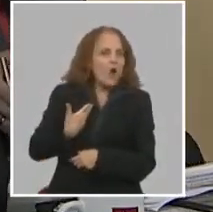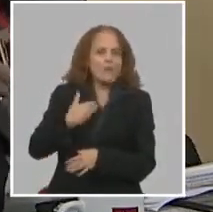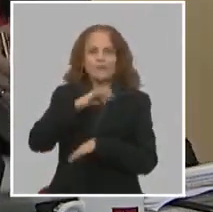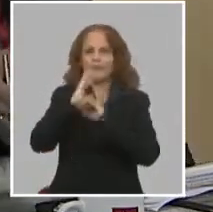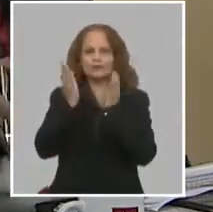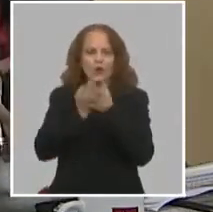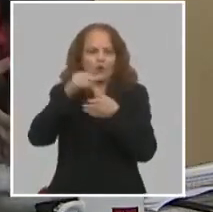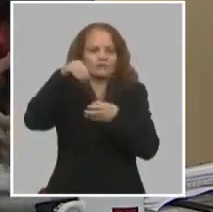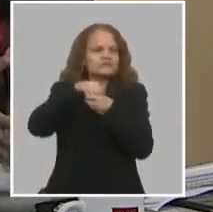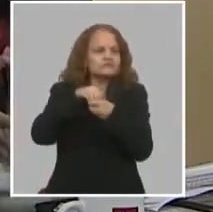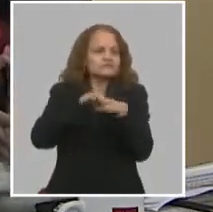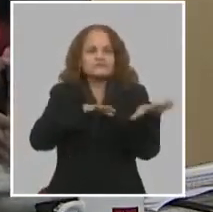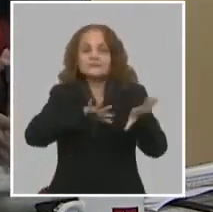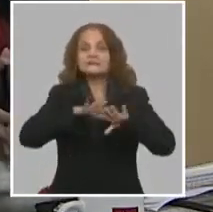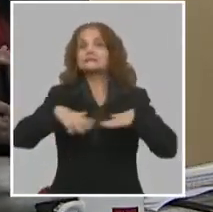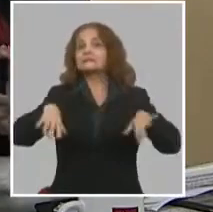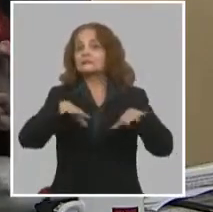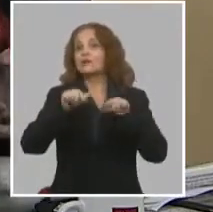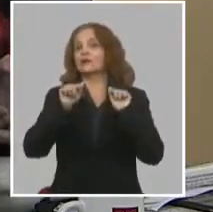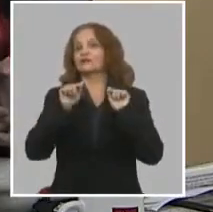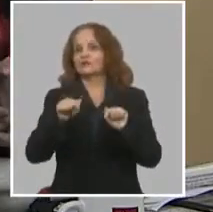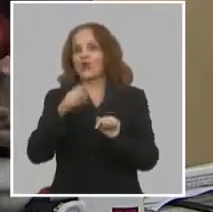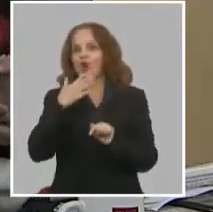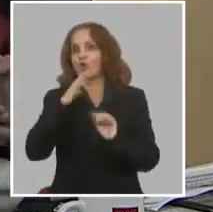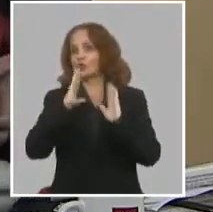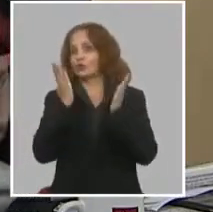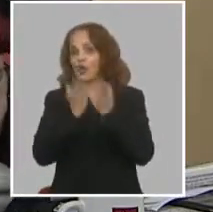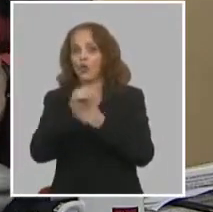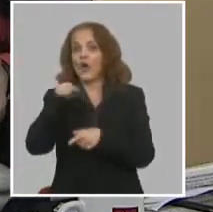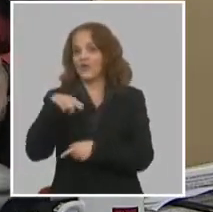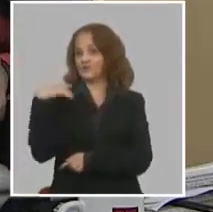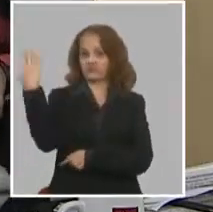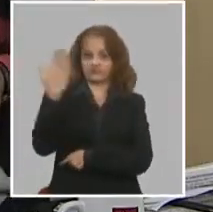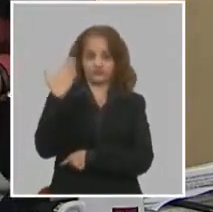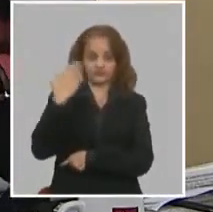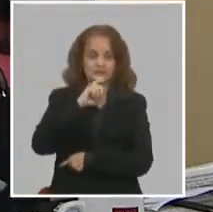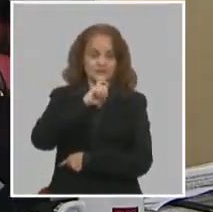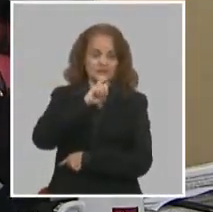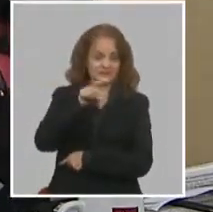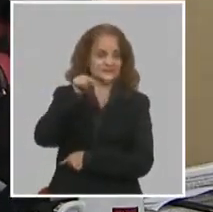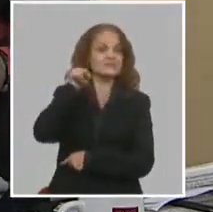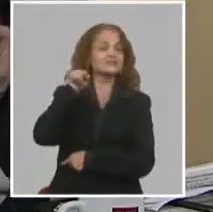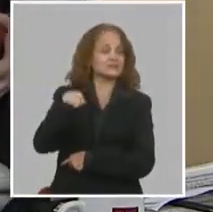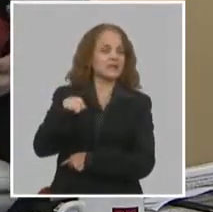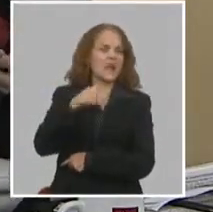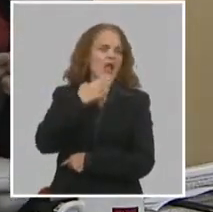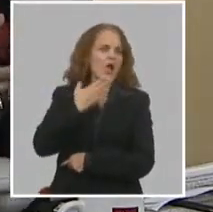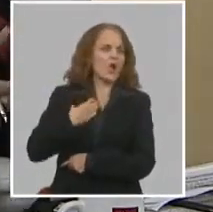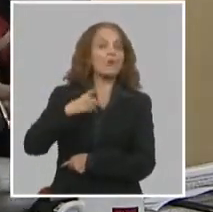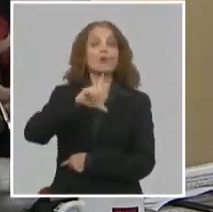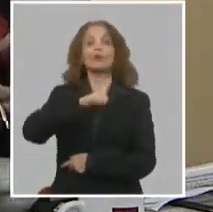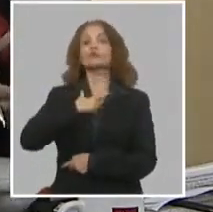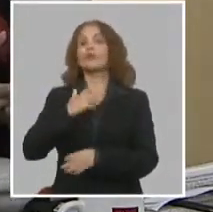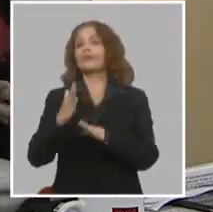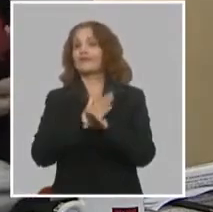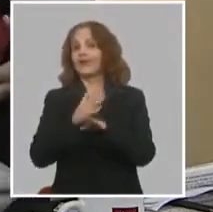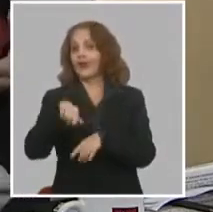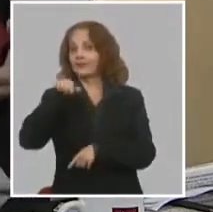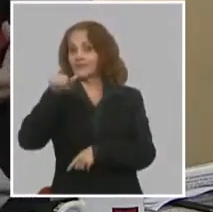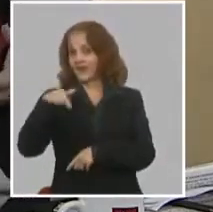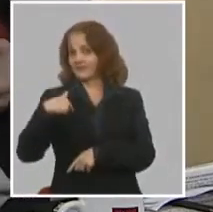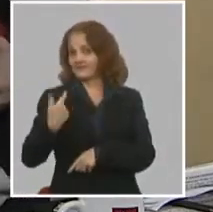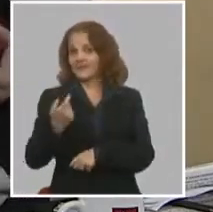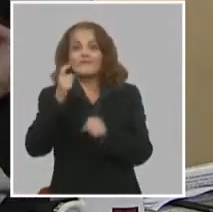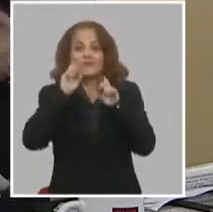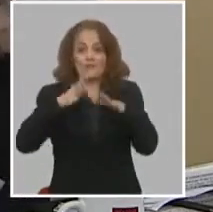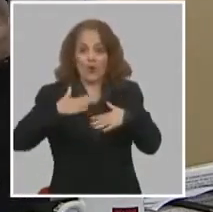desafío de ir en medio de una contingencia natural como la que había vivido el pueblo de Nepal, enfrentarse a una cultura diferente y